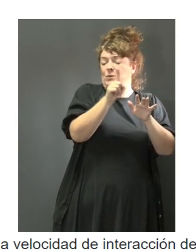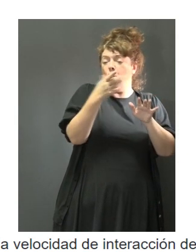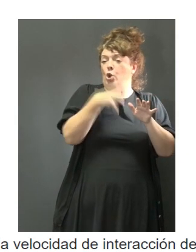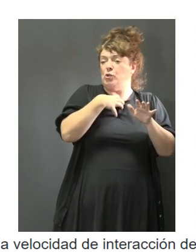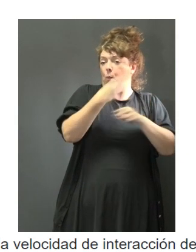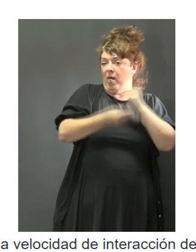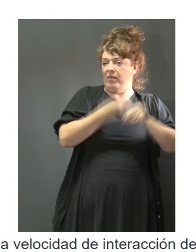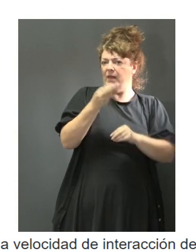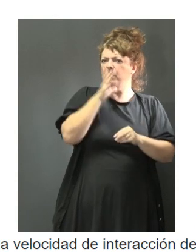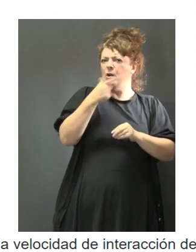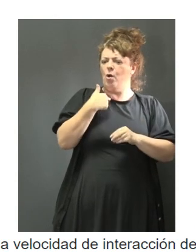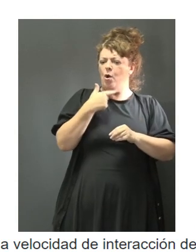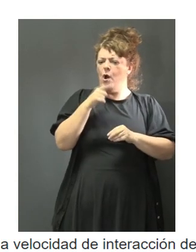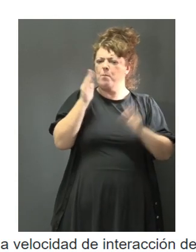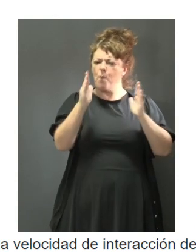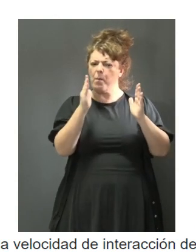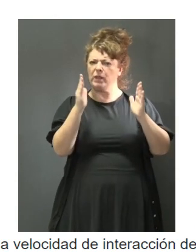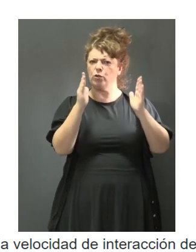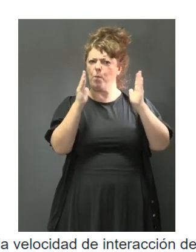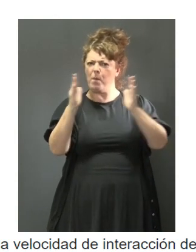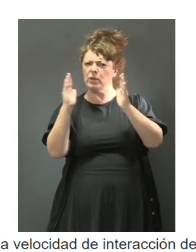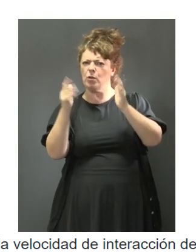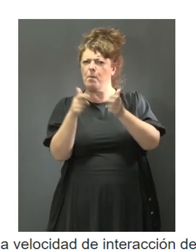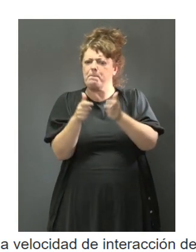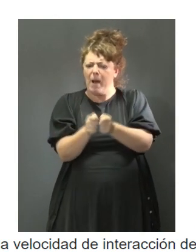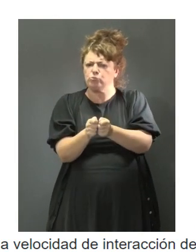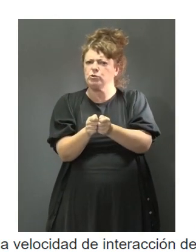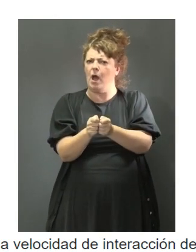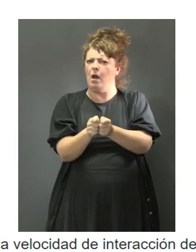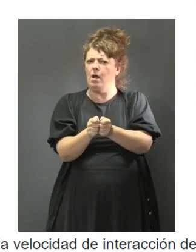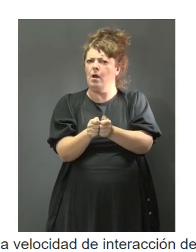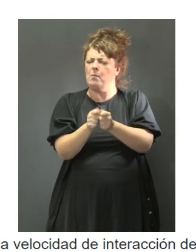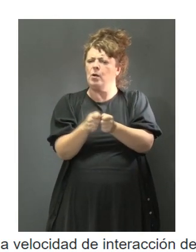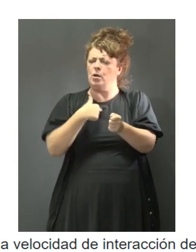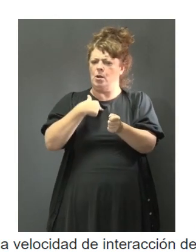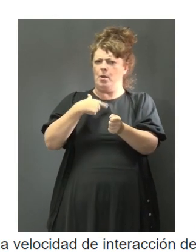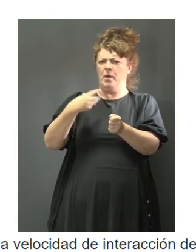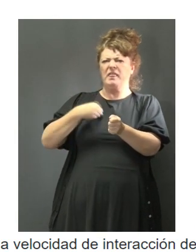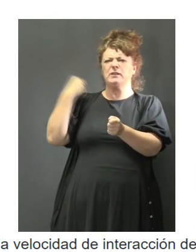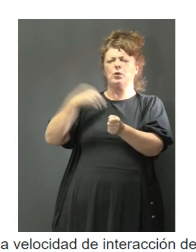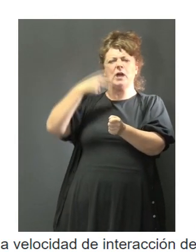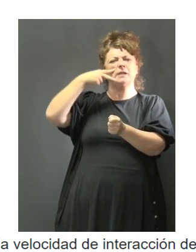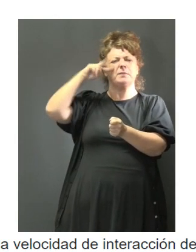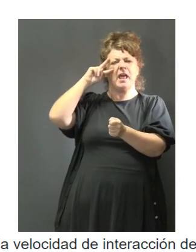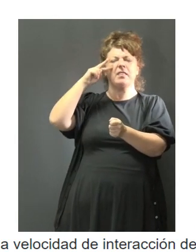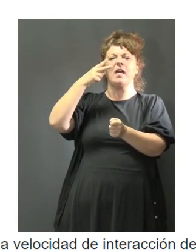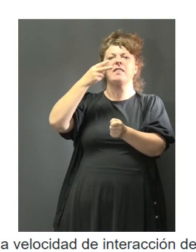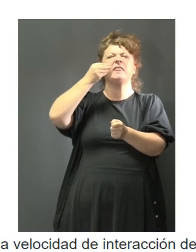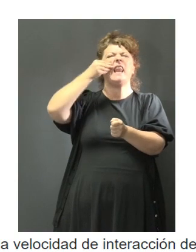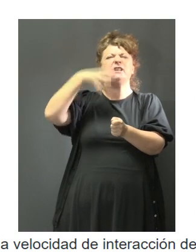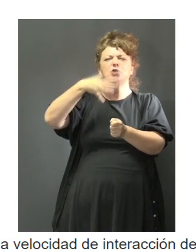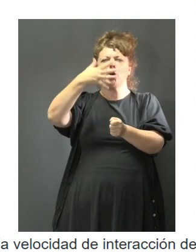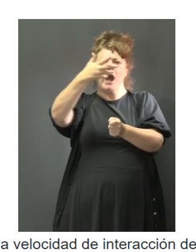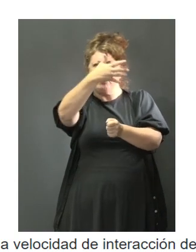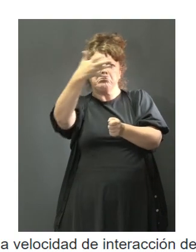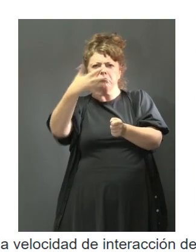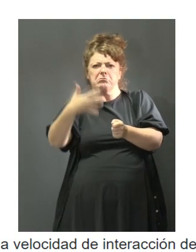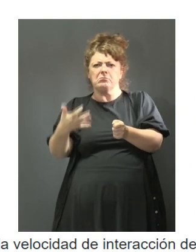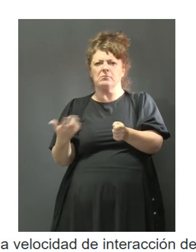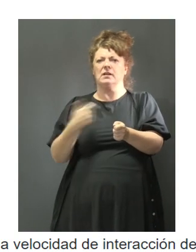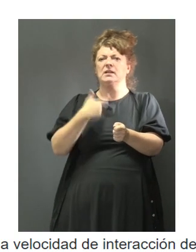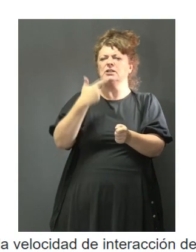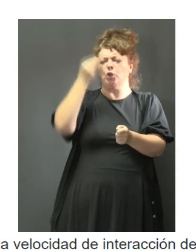la opción de determinados momentos poder pausar y que la persona disfrute de la experiencia de la historia, sí es